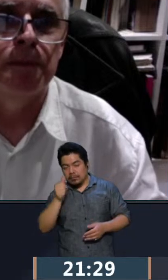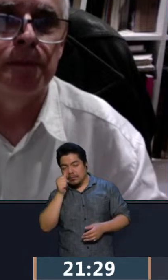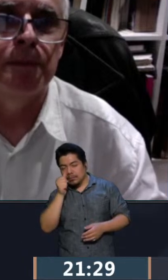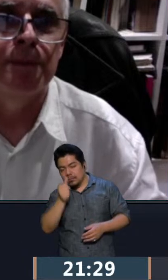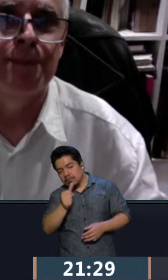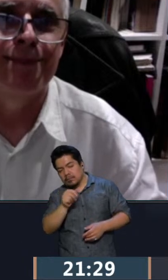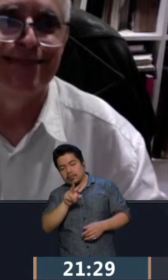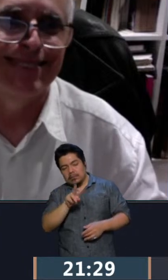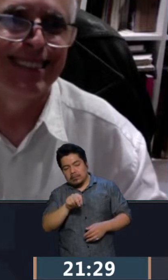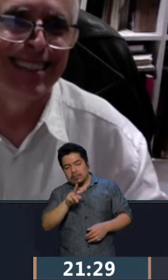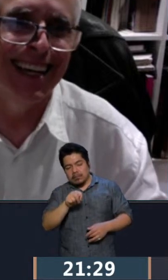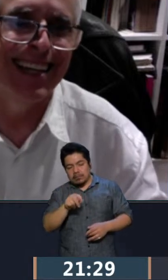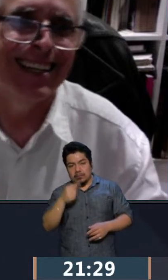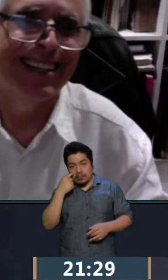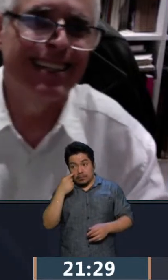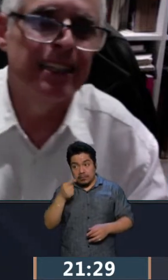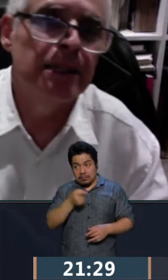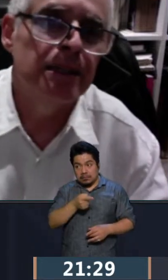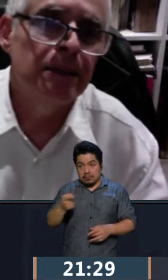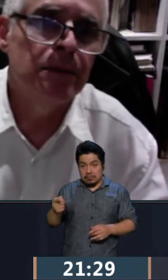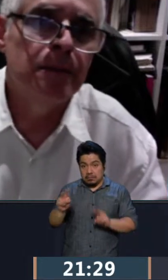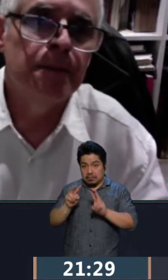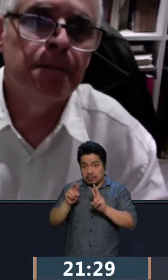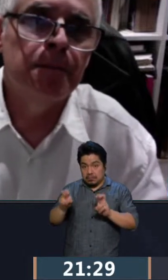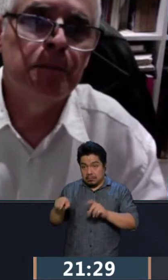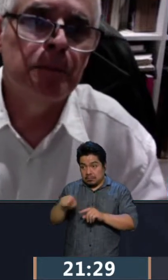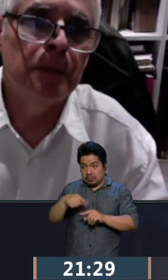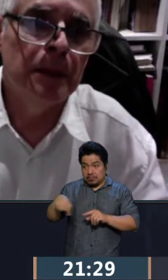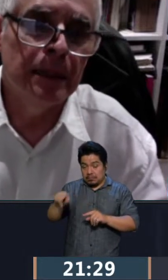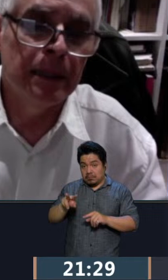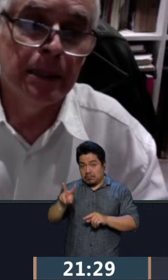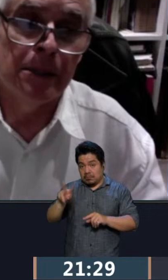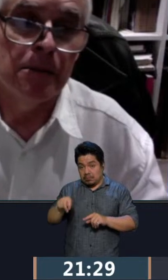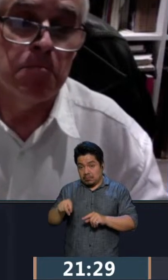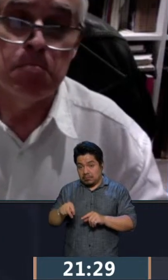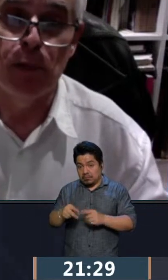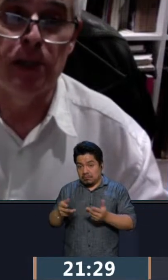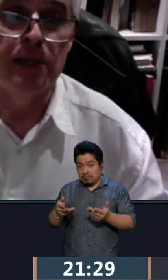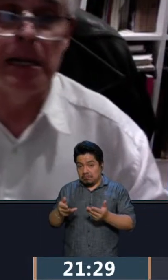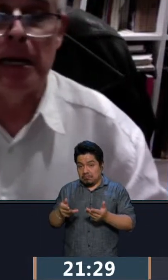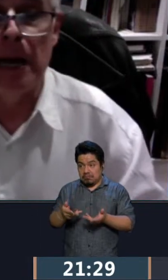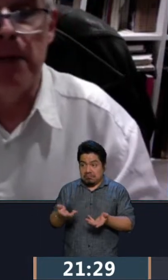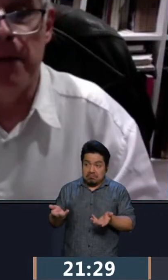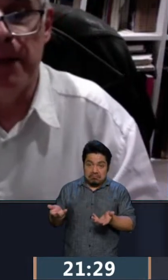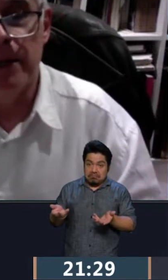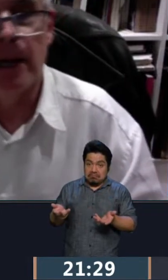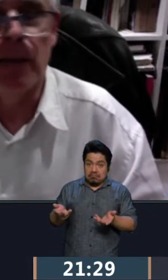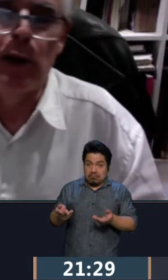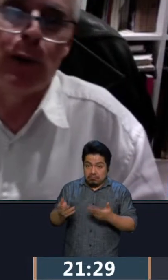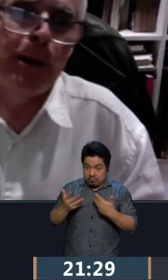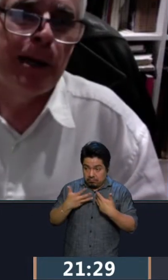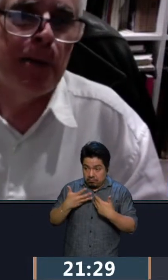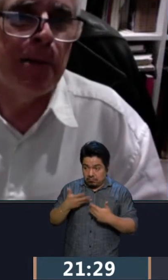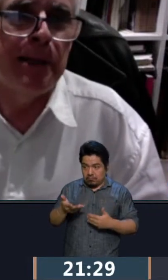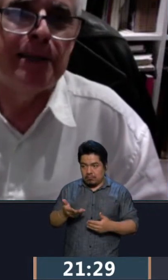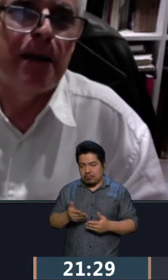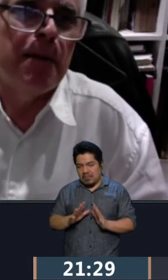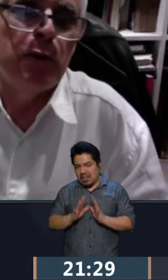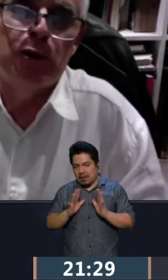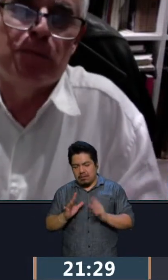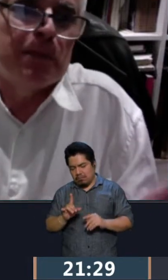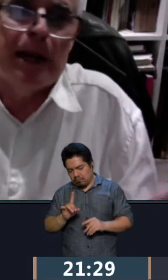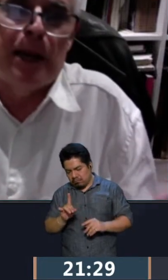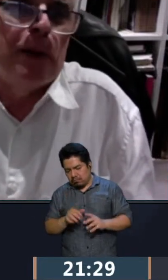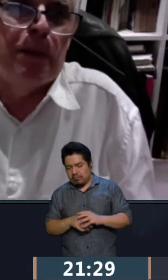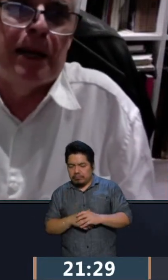medios de comunicación. ¿Has visto que este tema llega a los medios corporativos de comunicación? Pues increíblemente, bueno, no increíblemente,